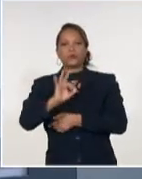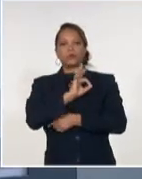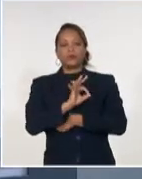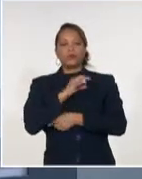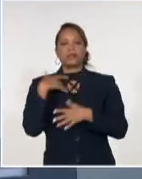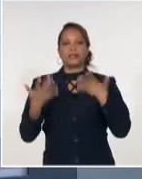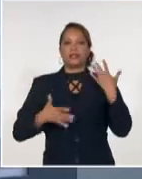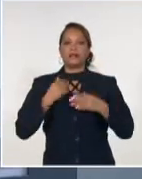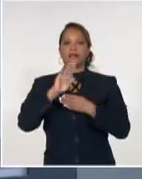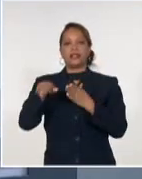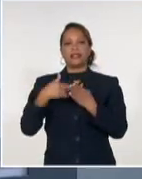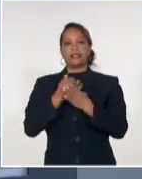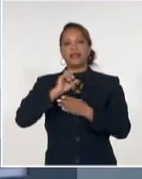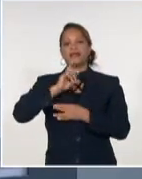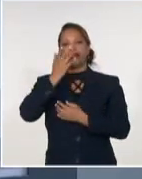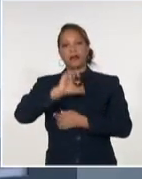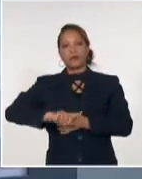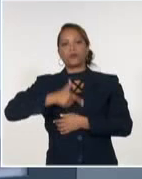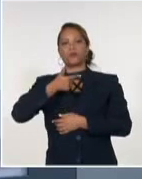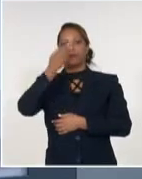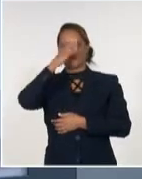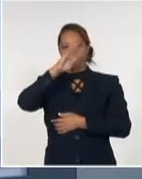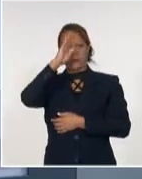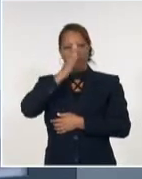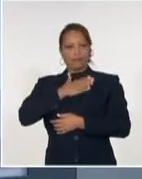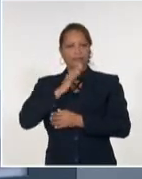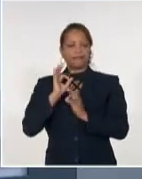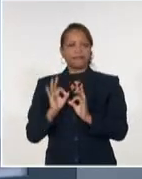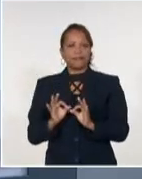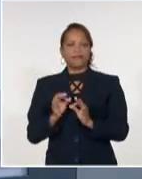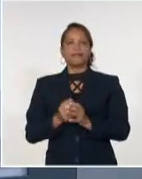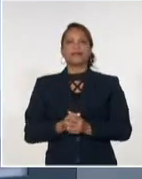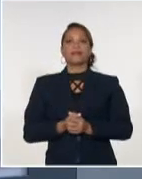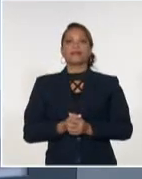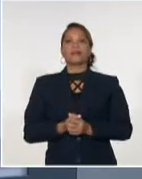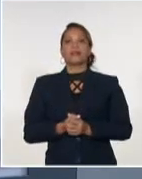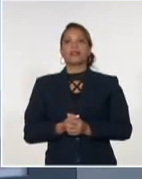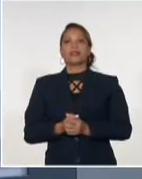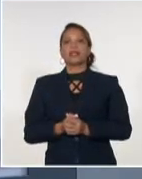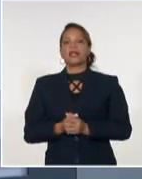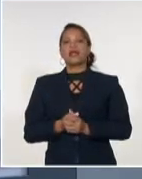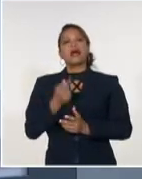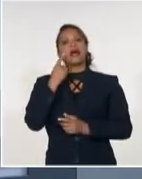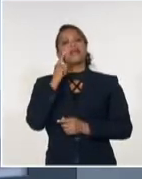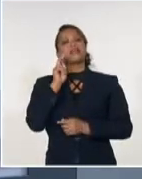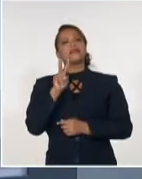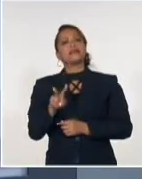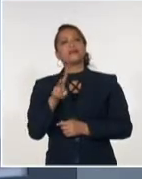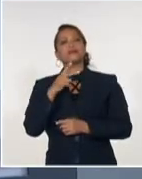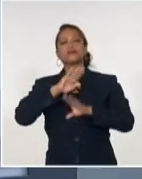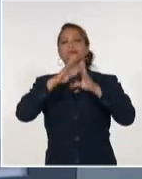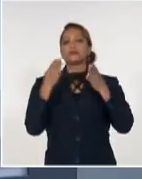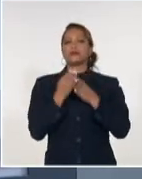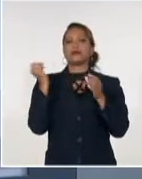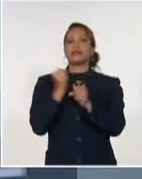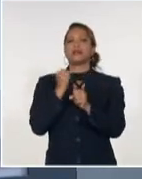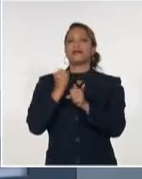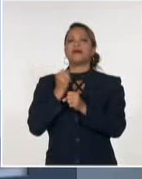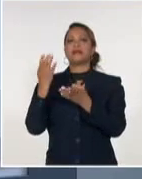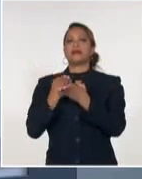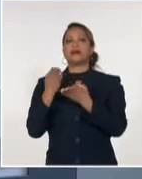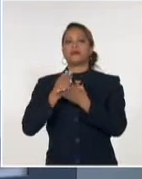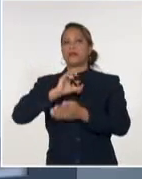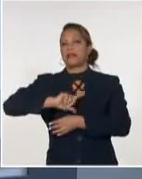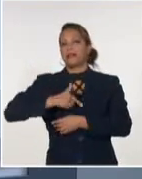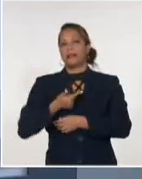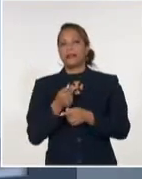el Día de la Cultura Cubana. Resaltan toda la labor que se estuvo desarrollando, las presentaciones en las escuelas de la enseñanza artística, en las más